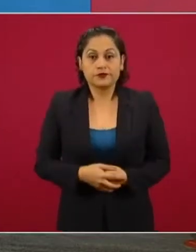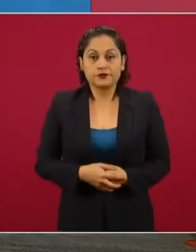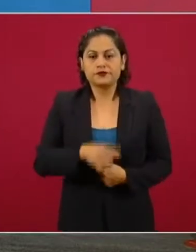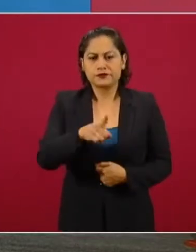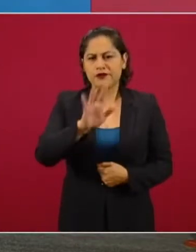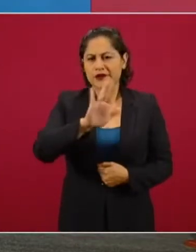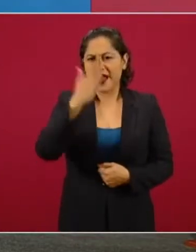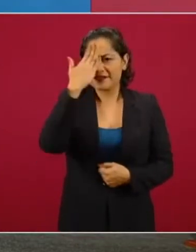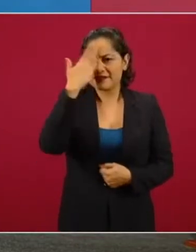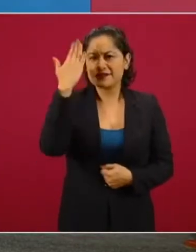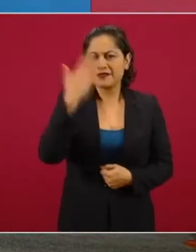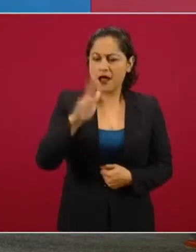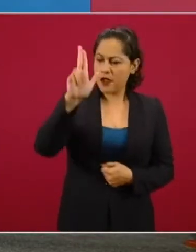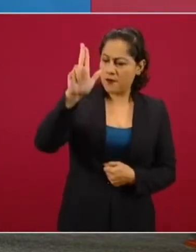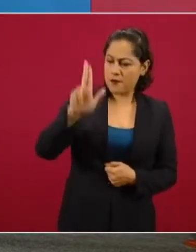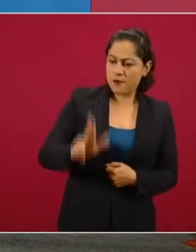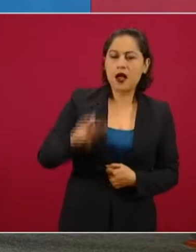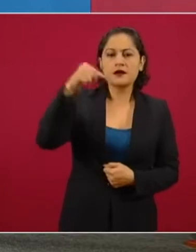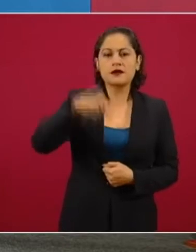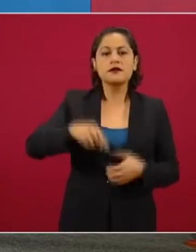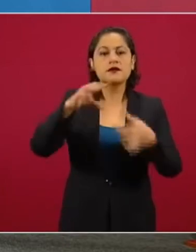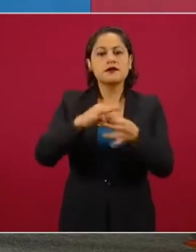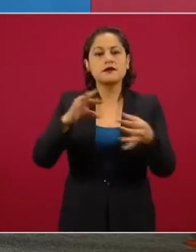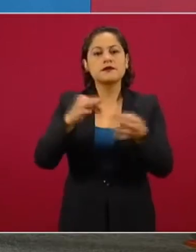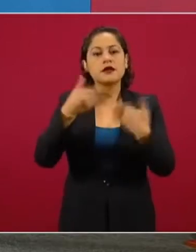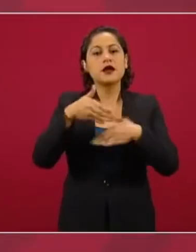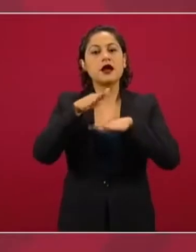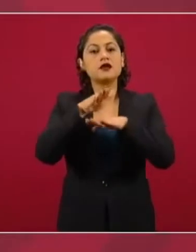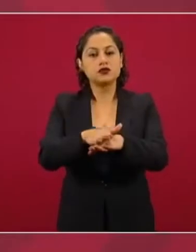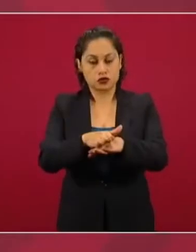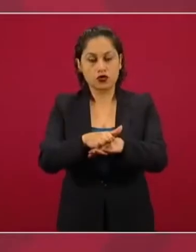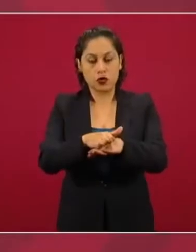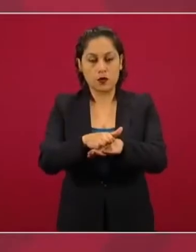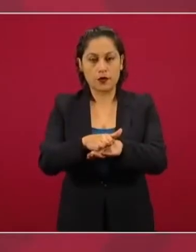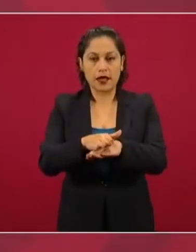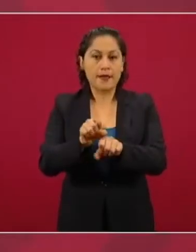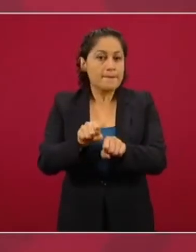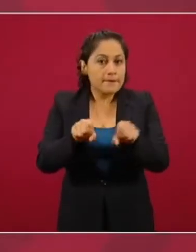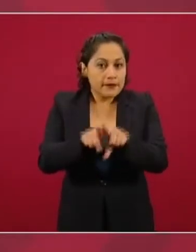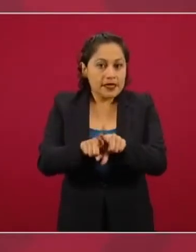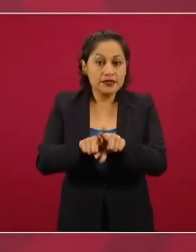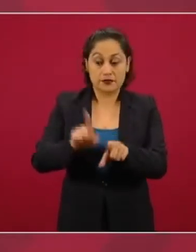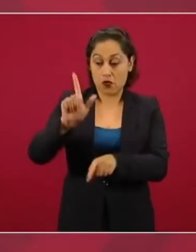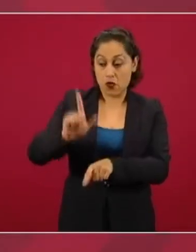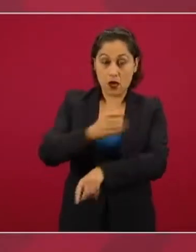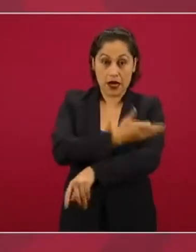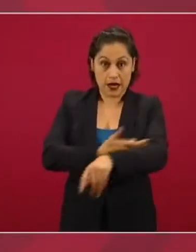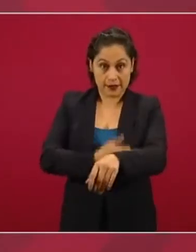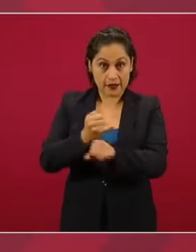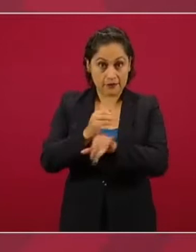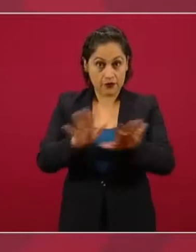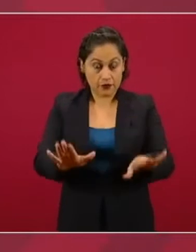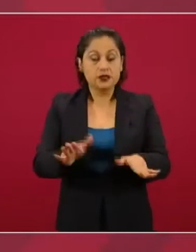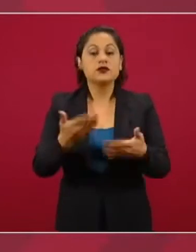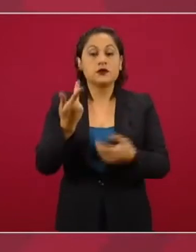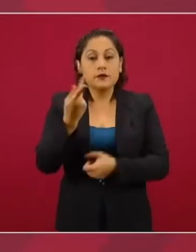martes presentamos una versión comentada del informe técnico que presentamos los lunes por la tarde y vamos destacando el